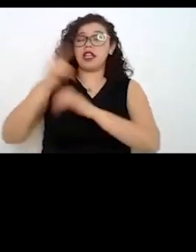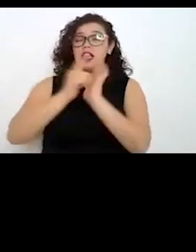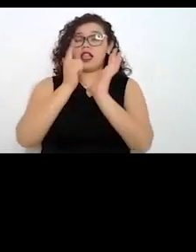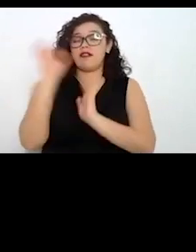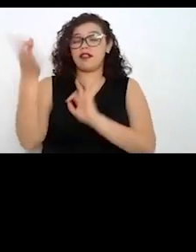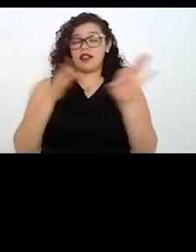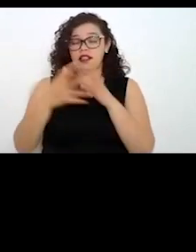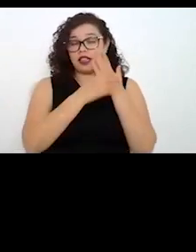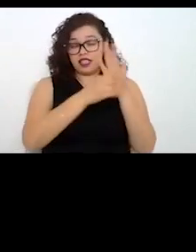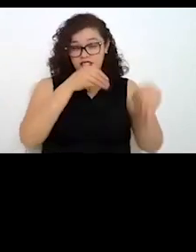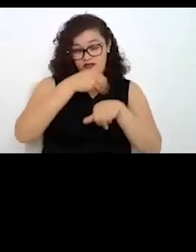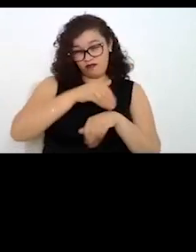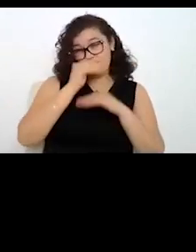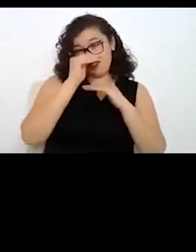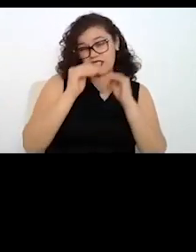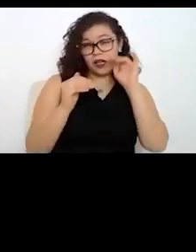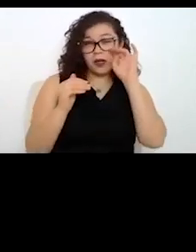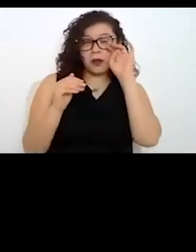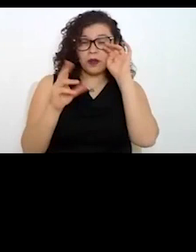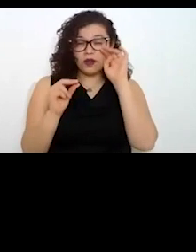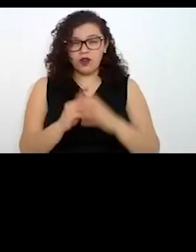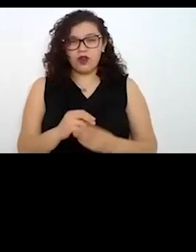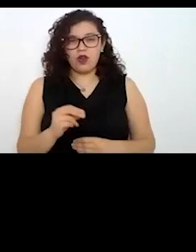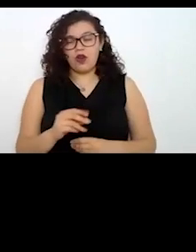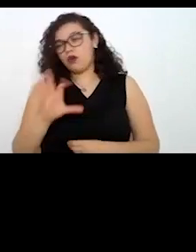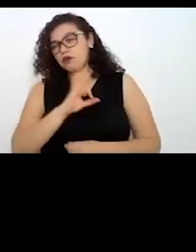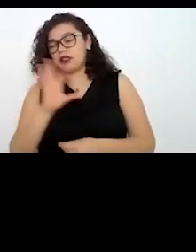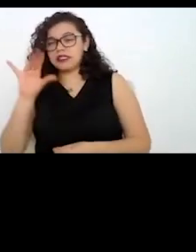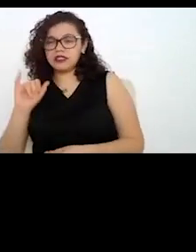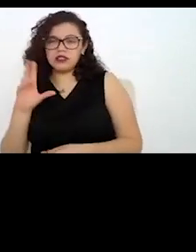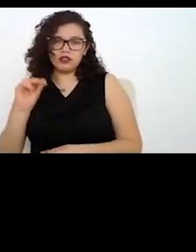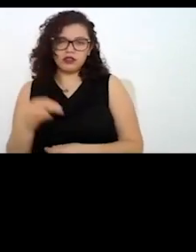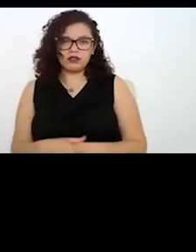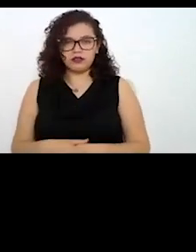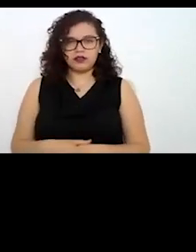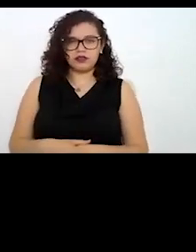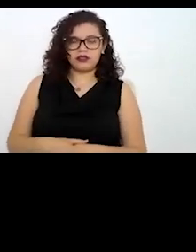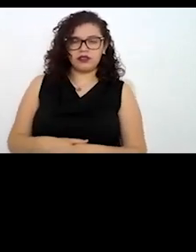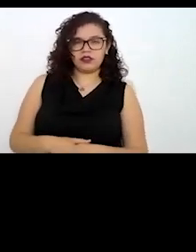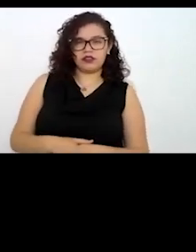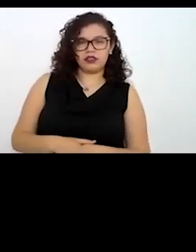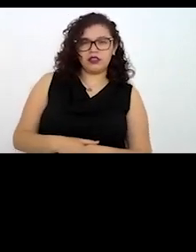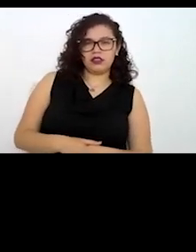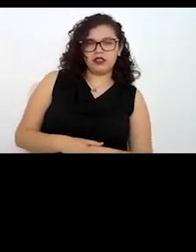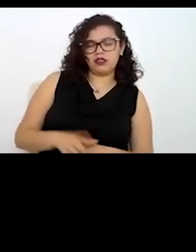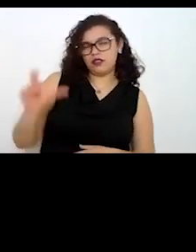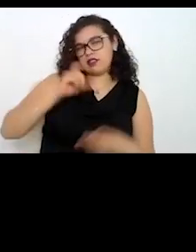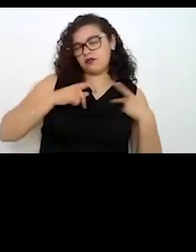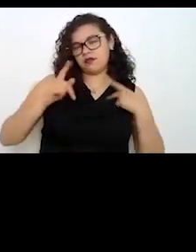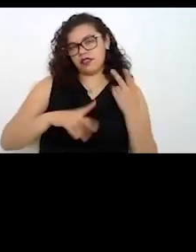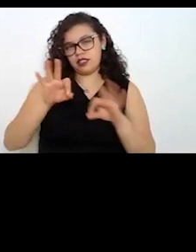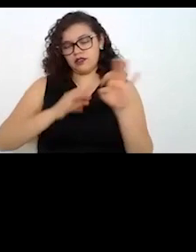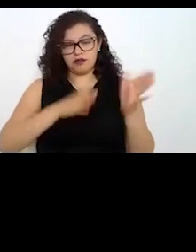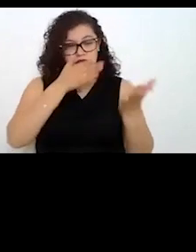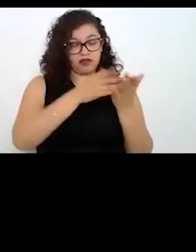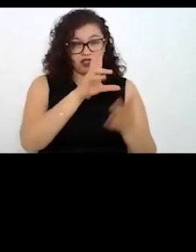permisos médicos o incluso si se deben de otorgar o no permisos médicos. Cuando una persona se ausenta del trabajo